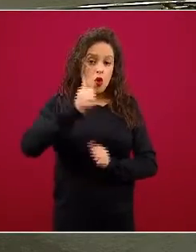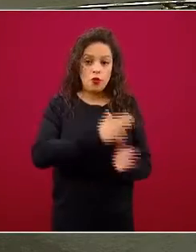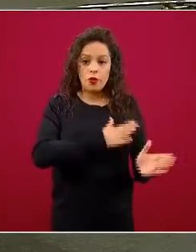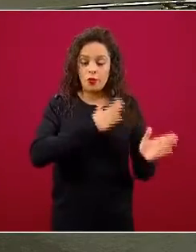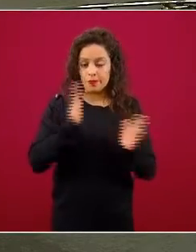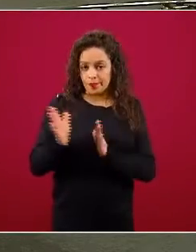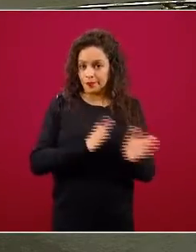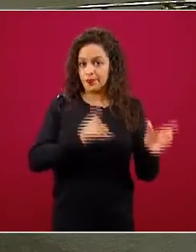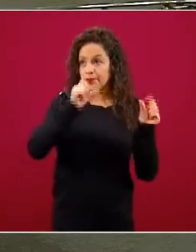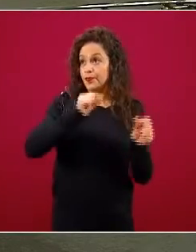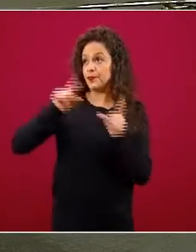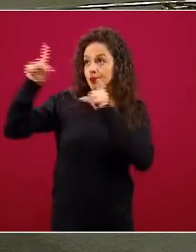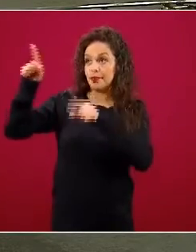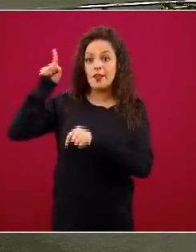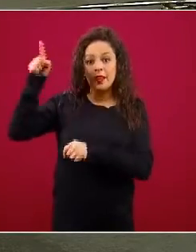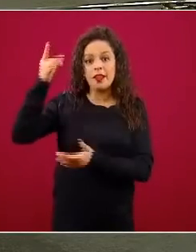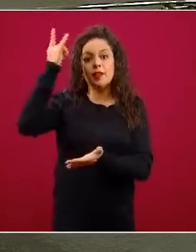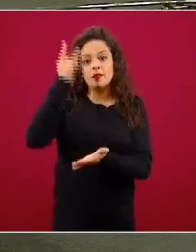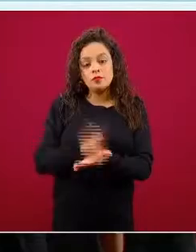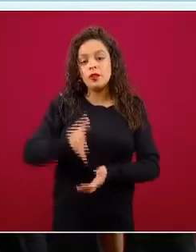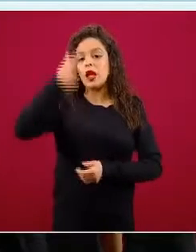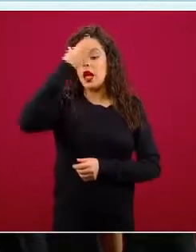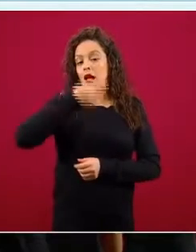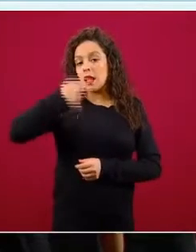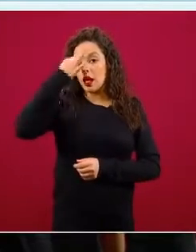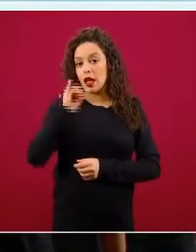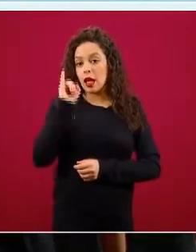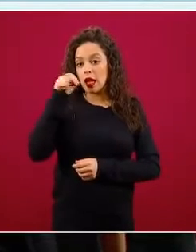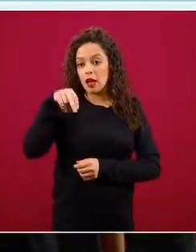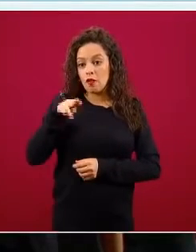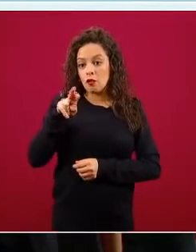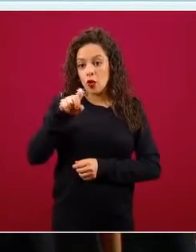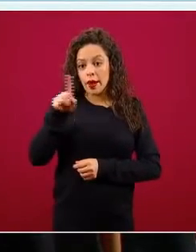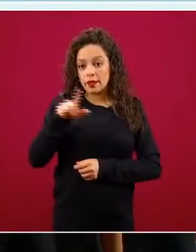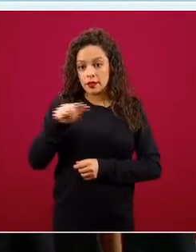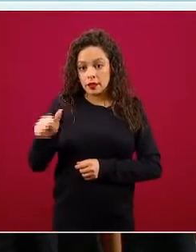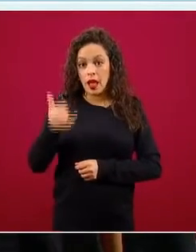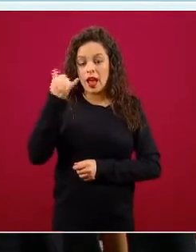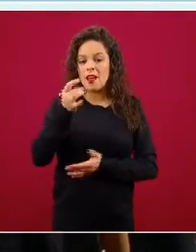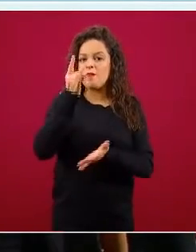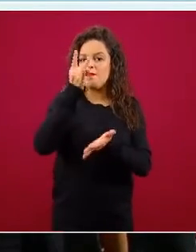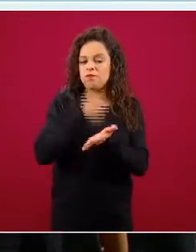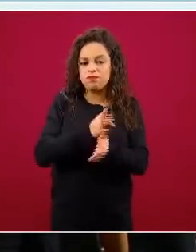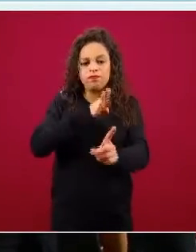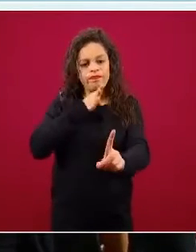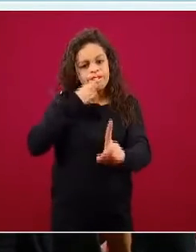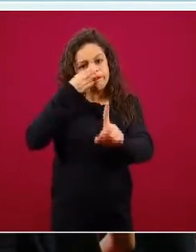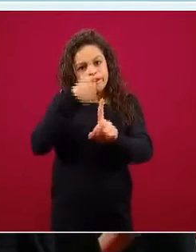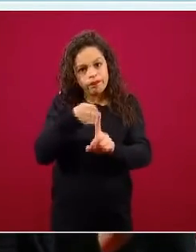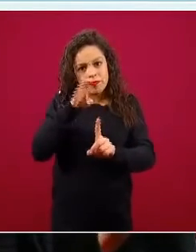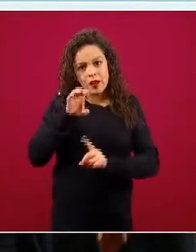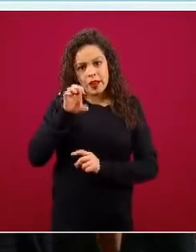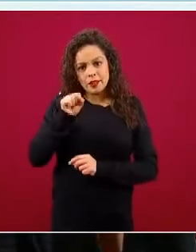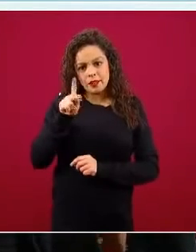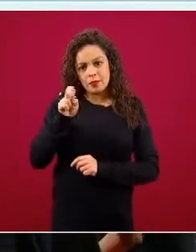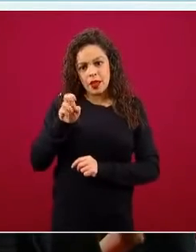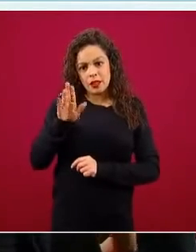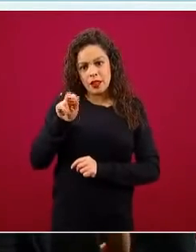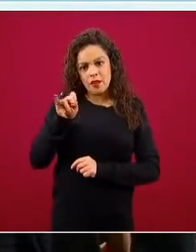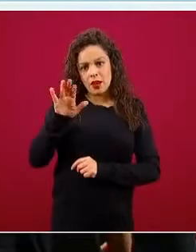la influenza y las de causa especificada, es decir, las franjitas de hasta arriba de la diapositiva anterior,